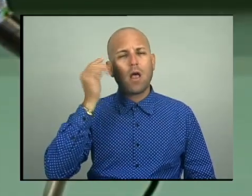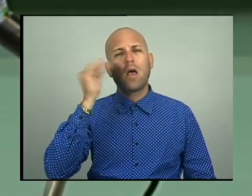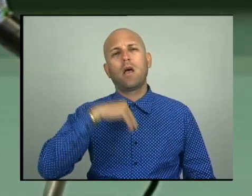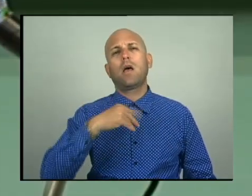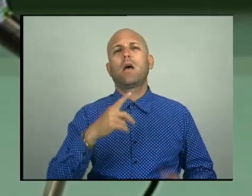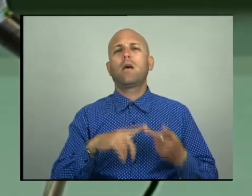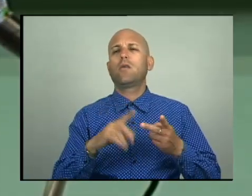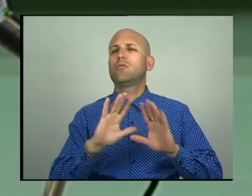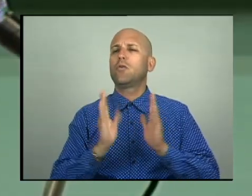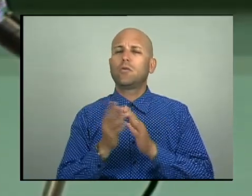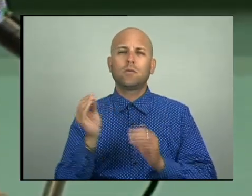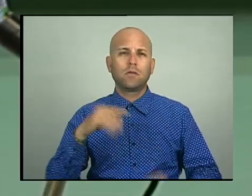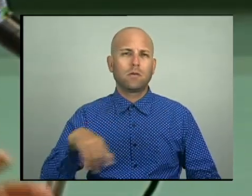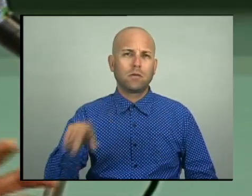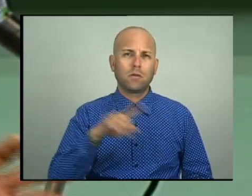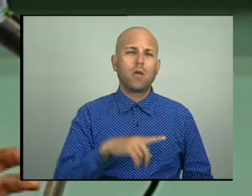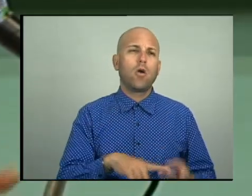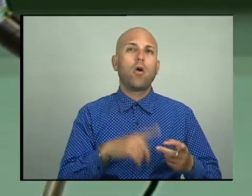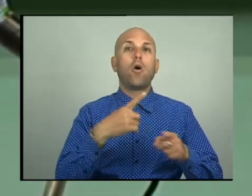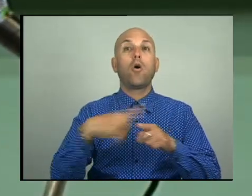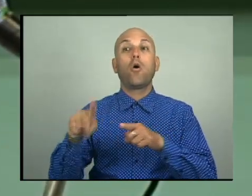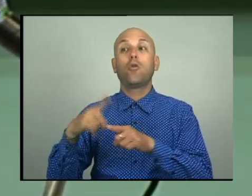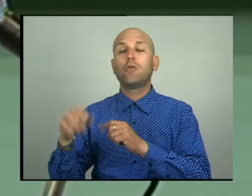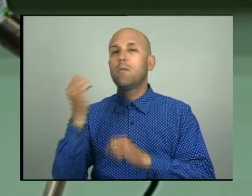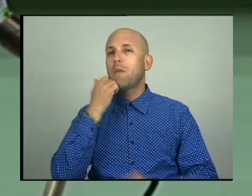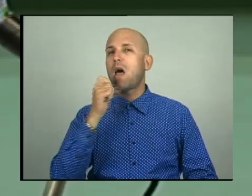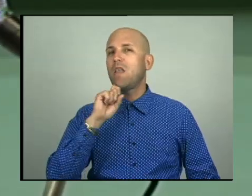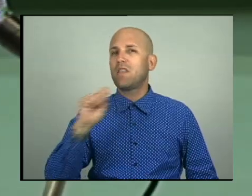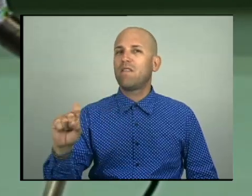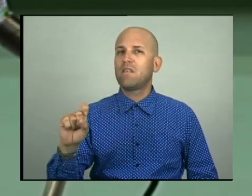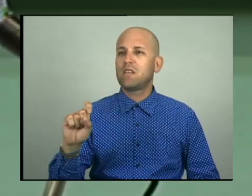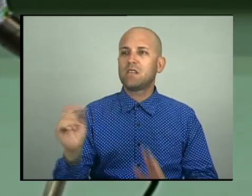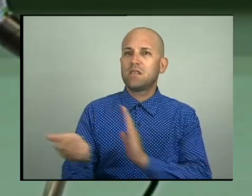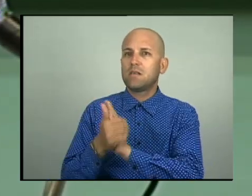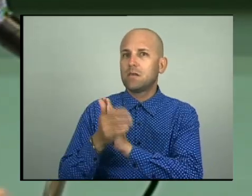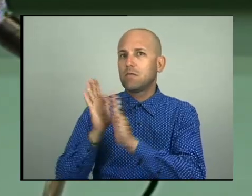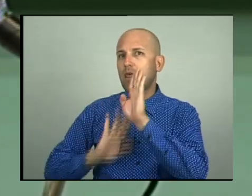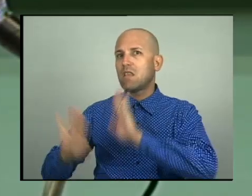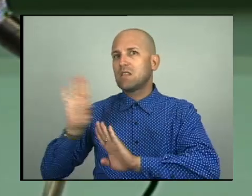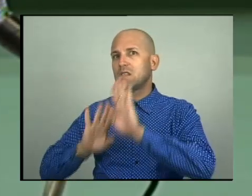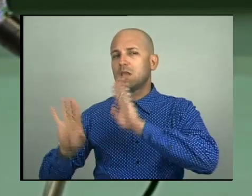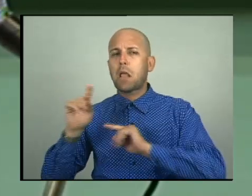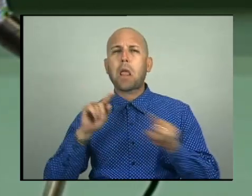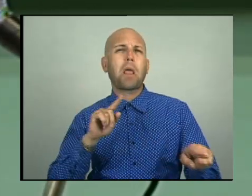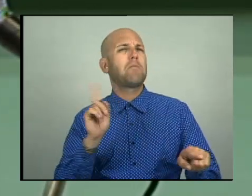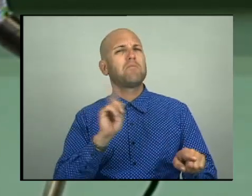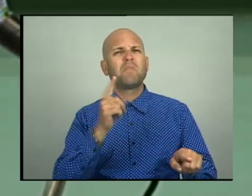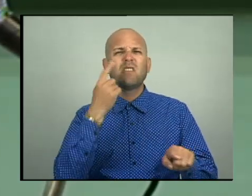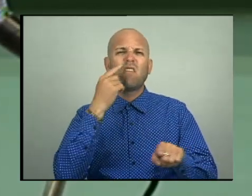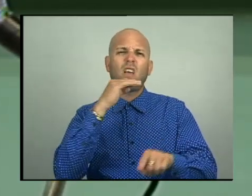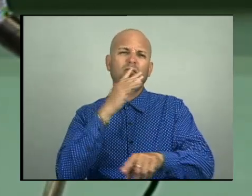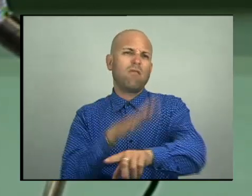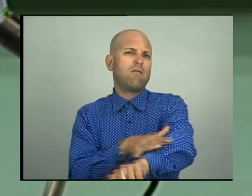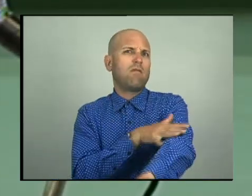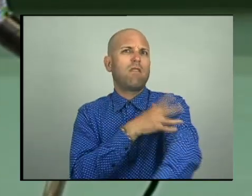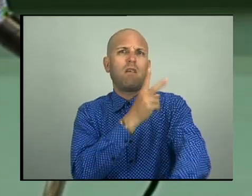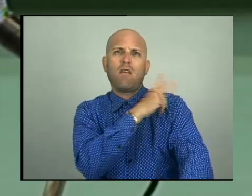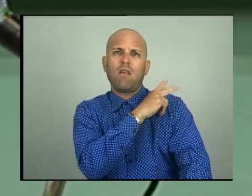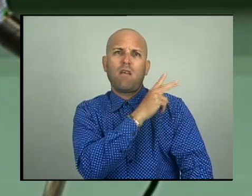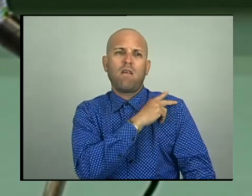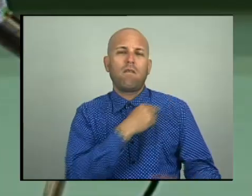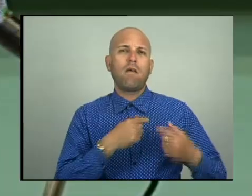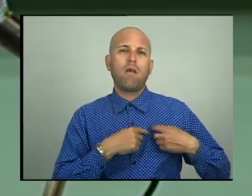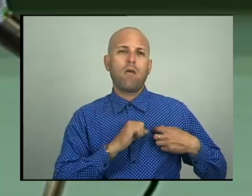Fallot se expresa. Hay otras cardiopatías que son un poquito más solapadas, pero el Fallot se expresa rápidamente con los cambios de coloración. El soplo es un soplo